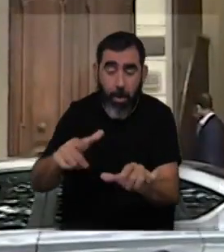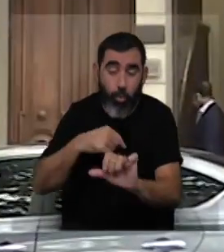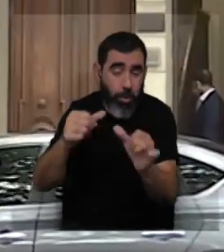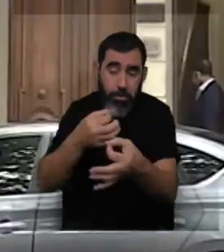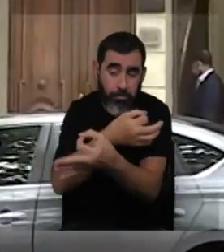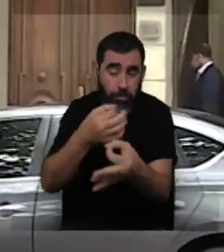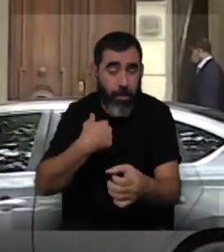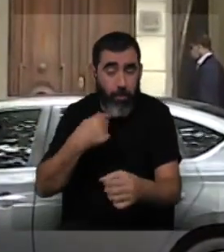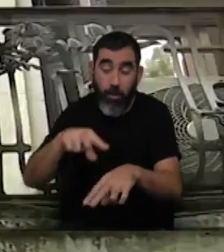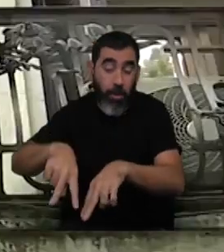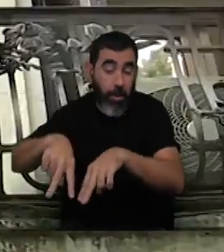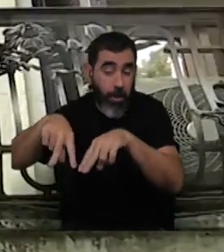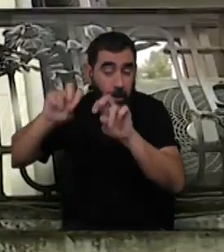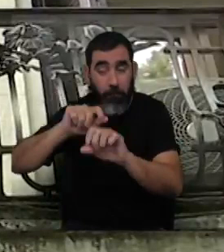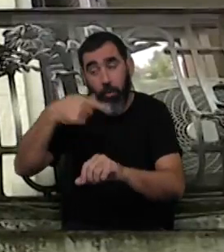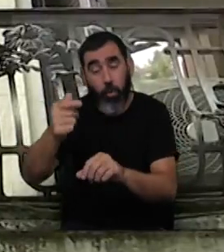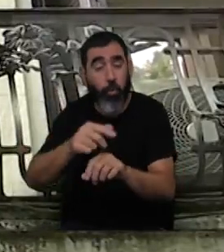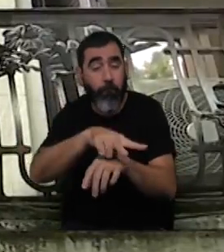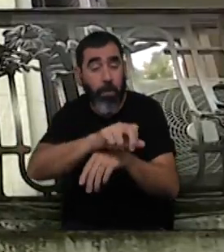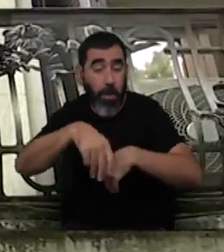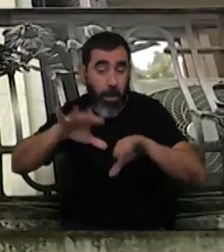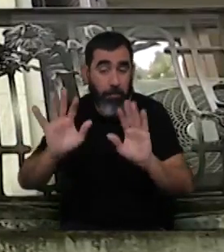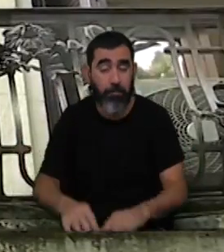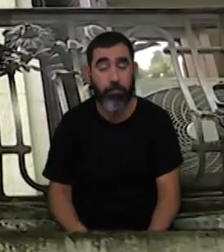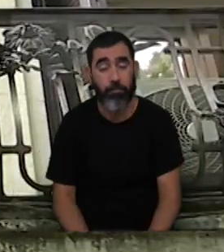bueno, que las revise otro colega, ¿no?